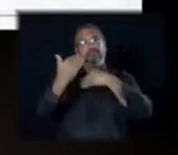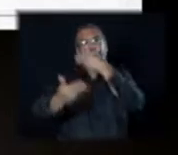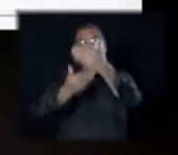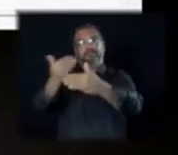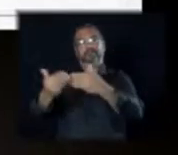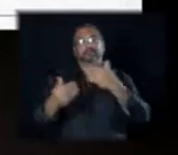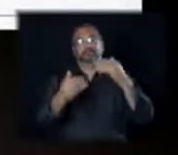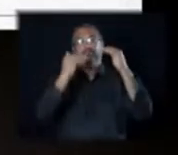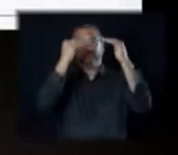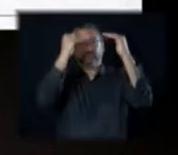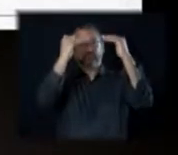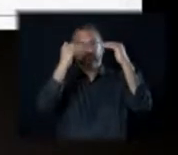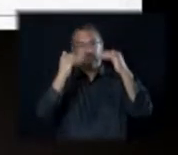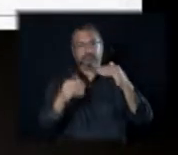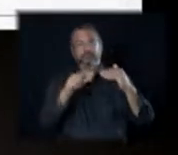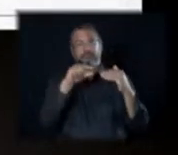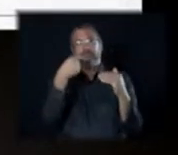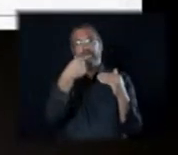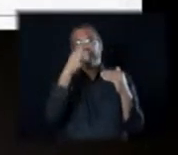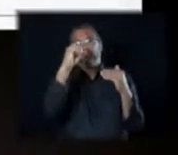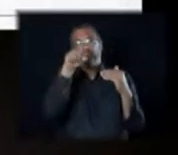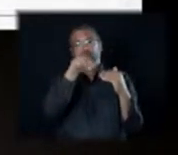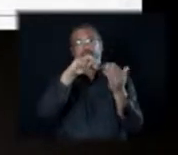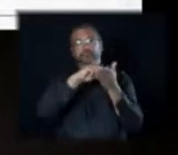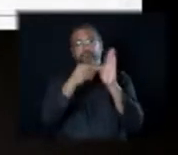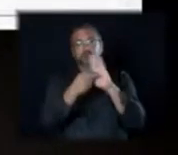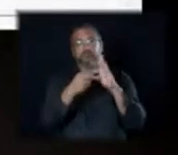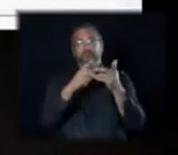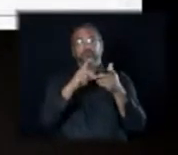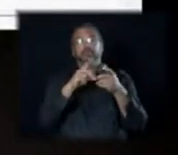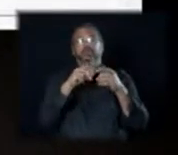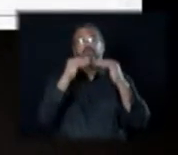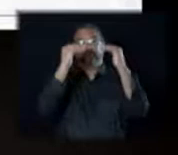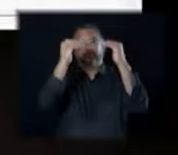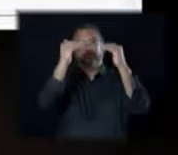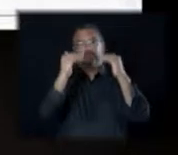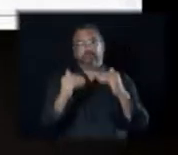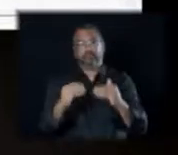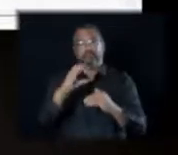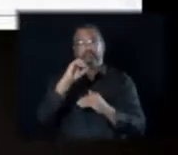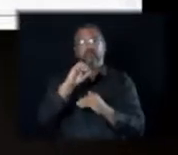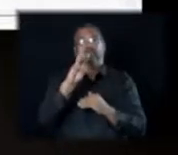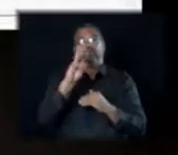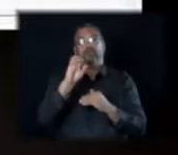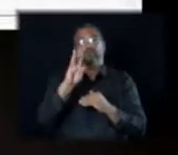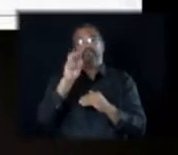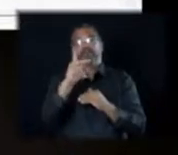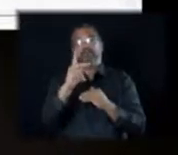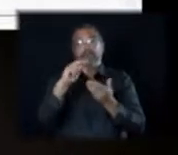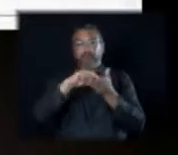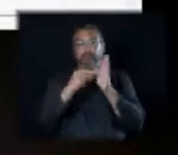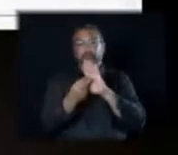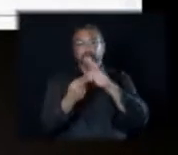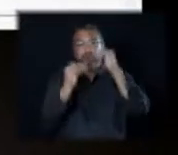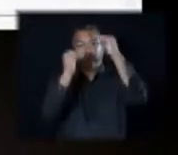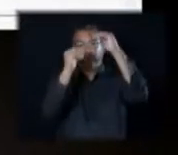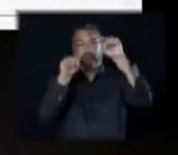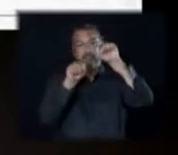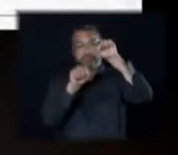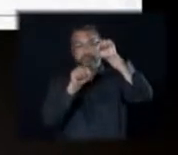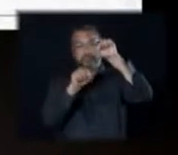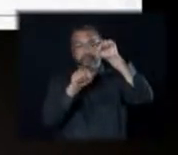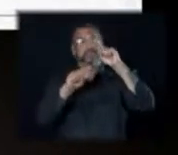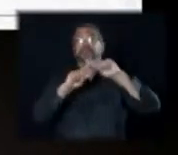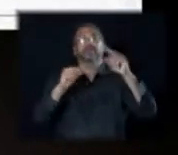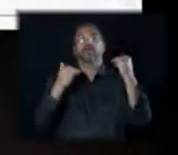3. Los próximos dos, que son los fondos de retención del GO, de obligaciones generales, son